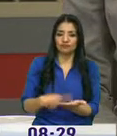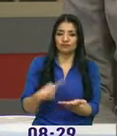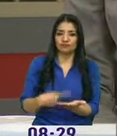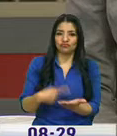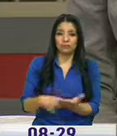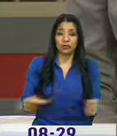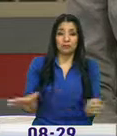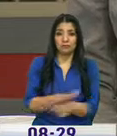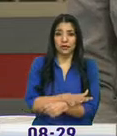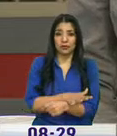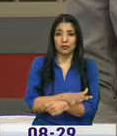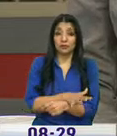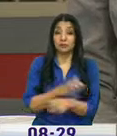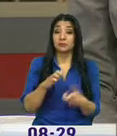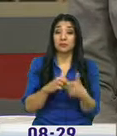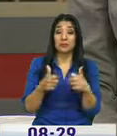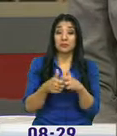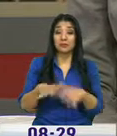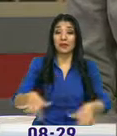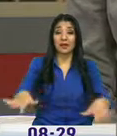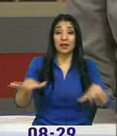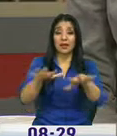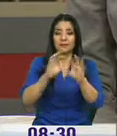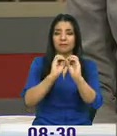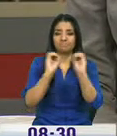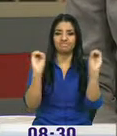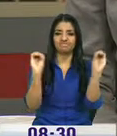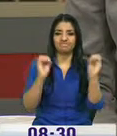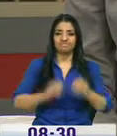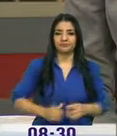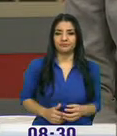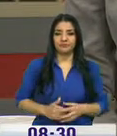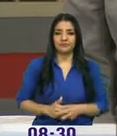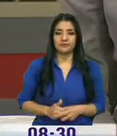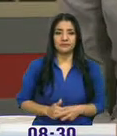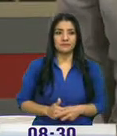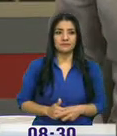no existan inconvenientes al momento de su ejecución.